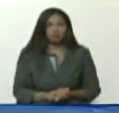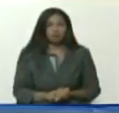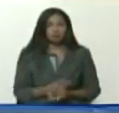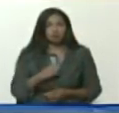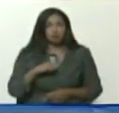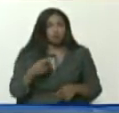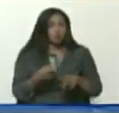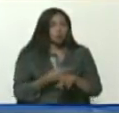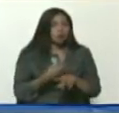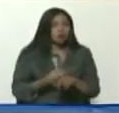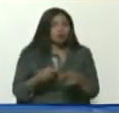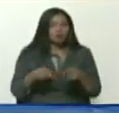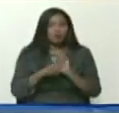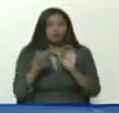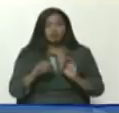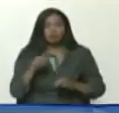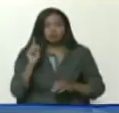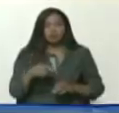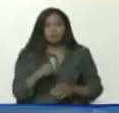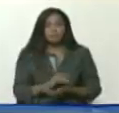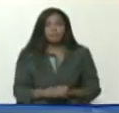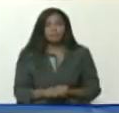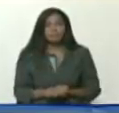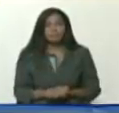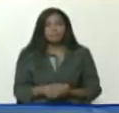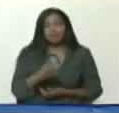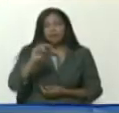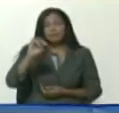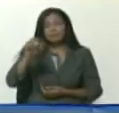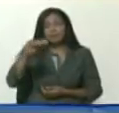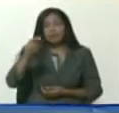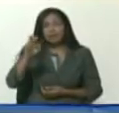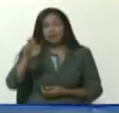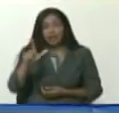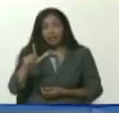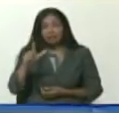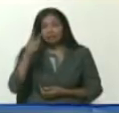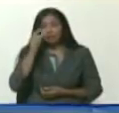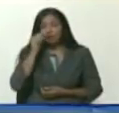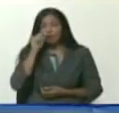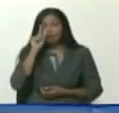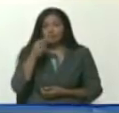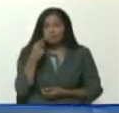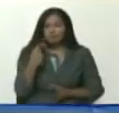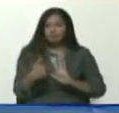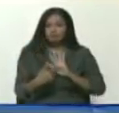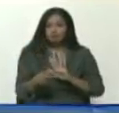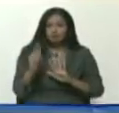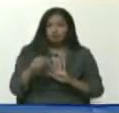gobernador Miguel Rodríguez el Bueno sacó